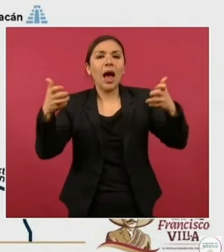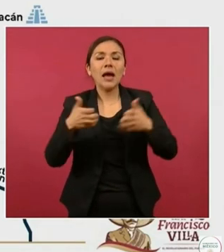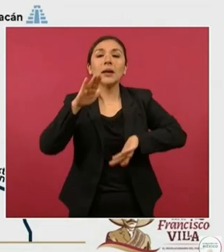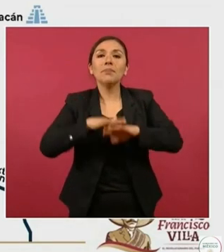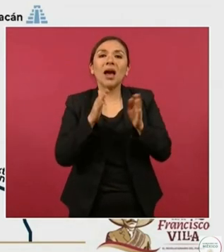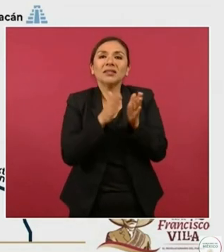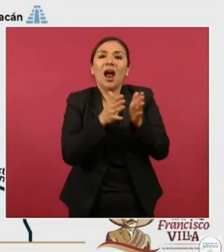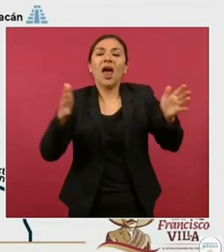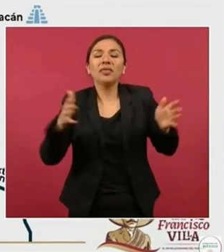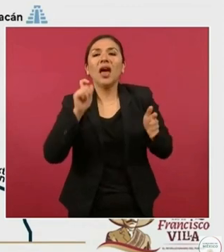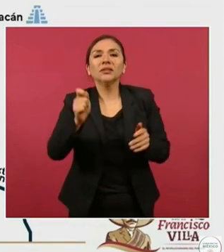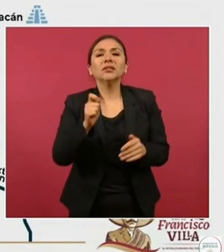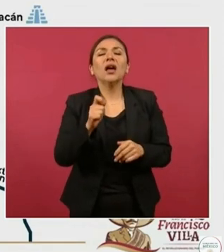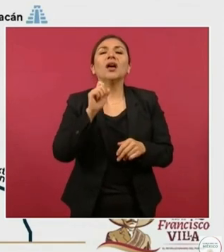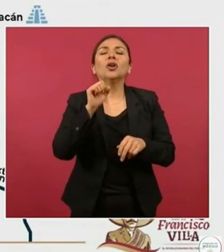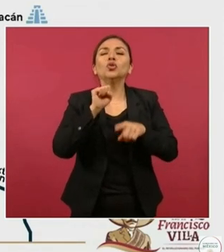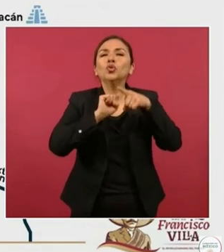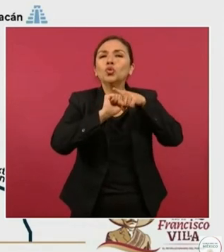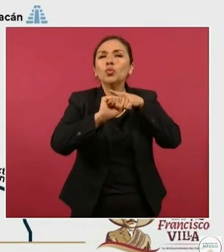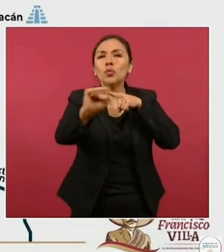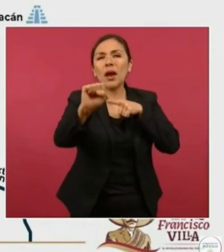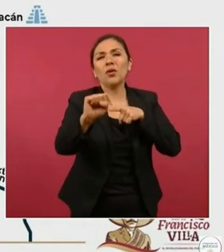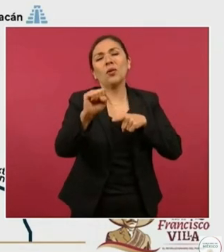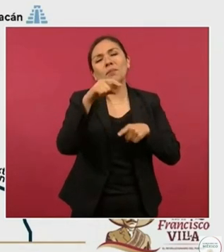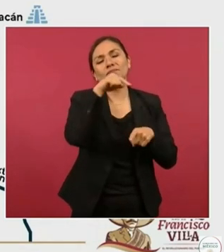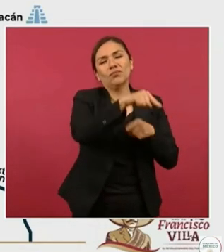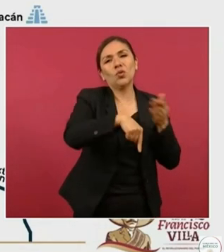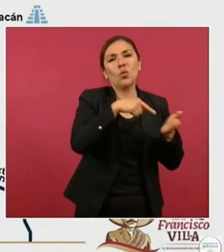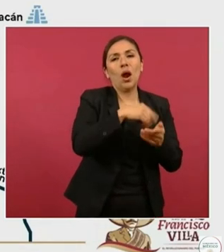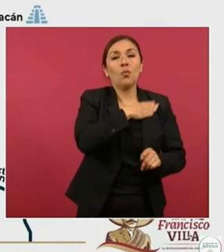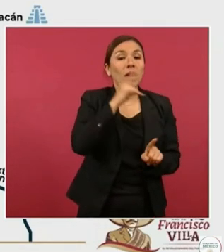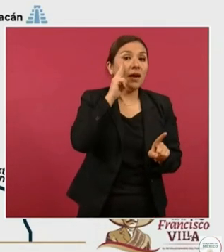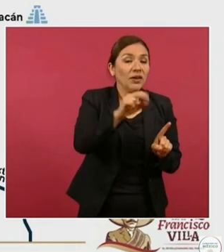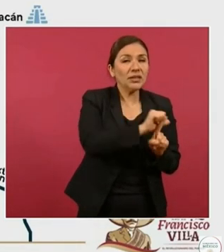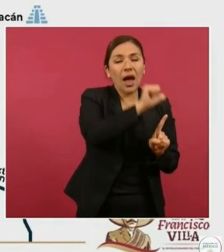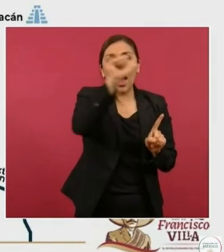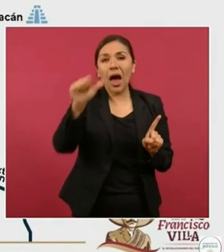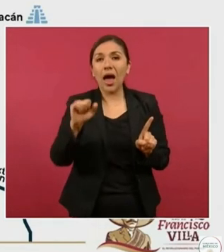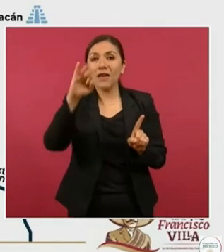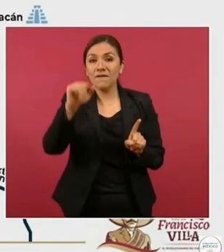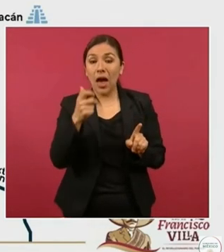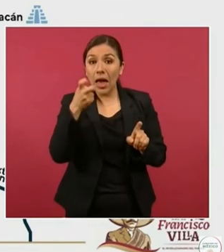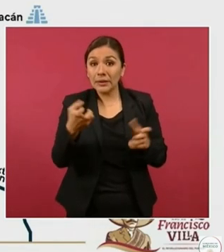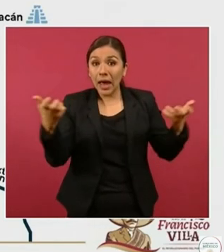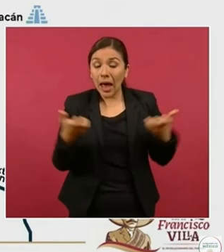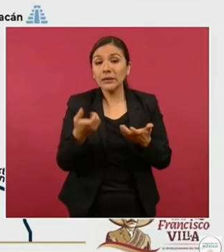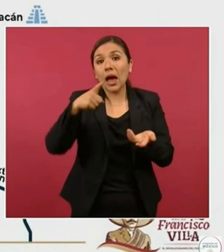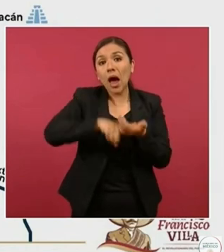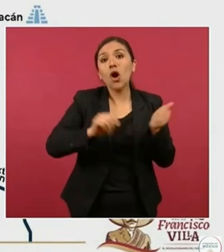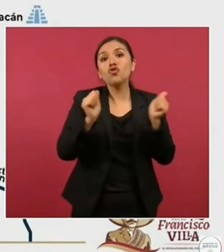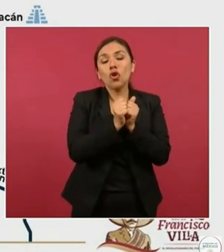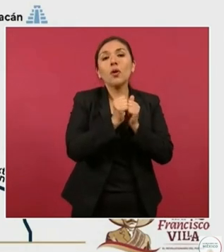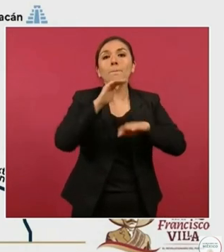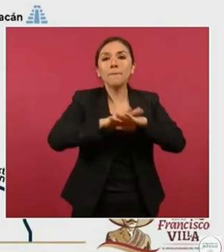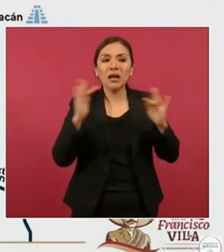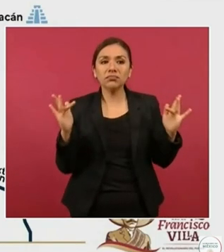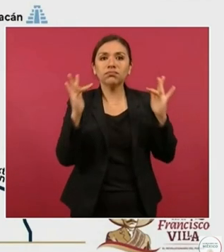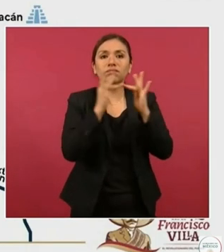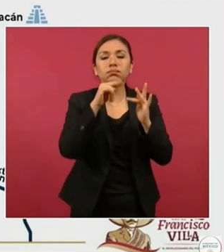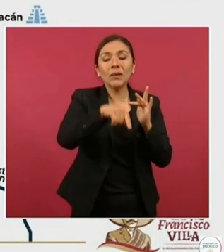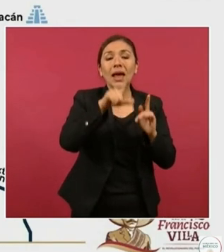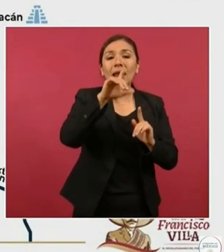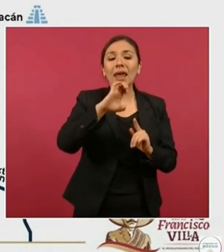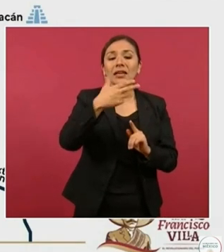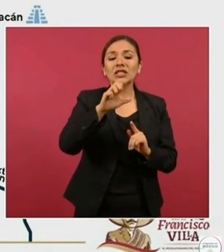tren suburbano de Buenavista al AIFA, que es un proyecto que está encabezado por el Gobierno de México. Implica la conectividad de un ramal suburbano desde